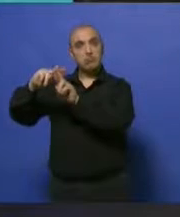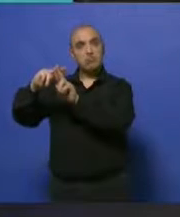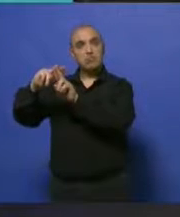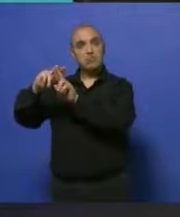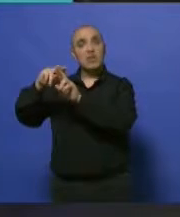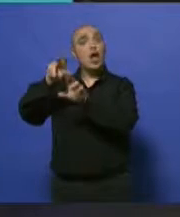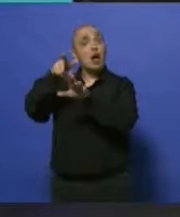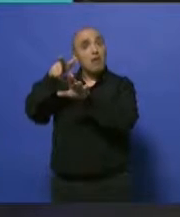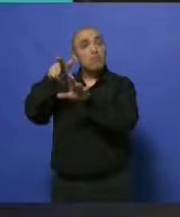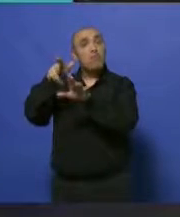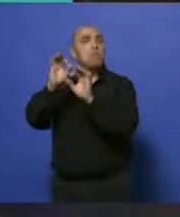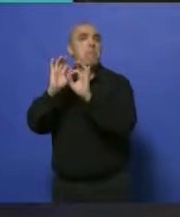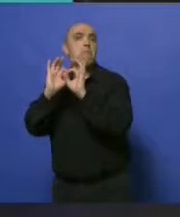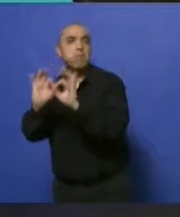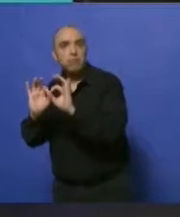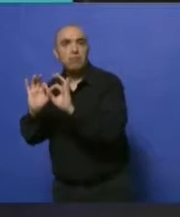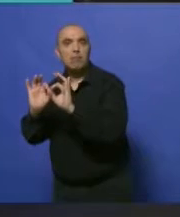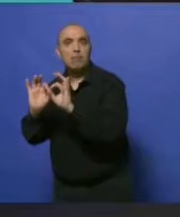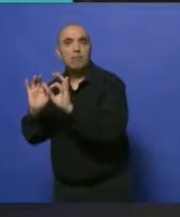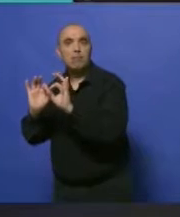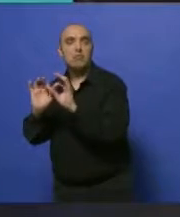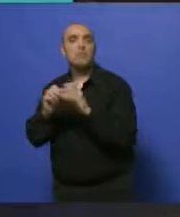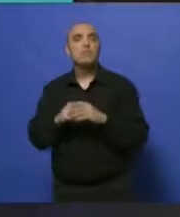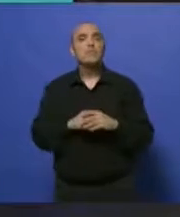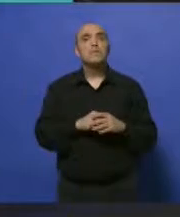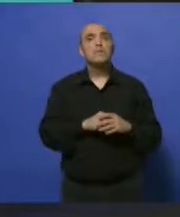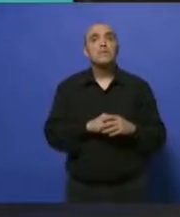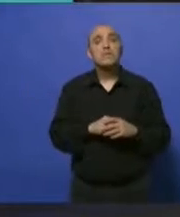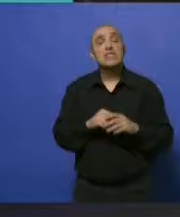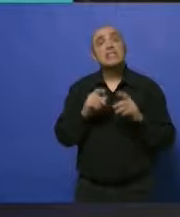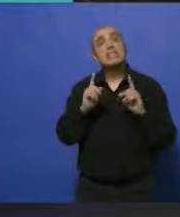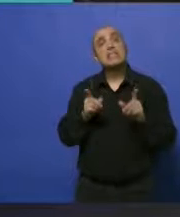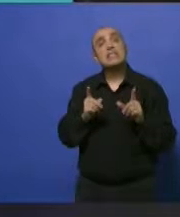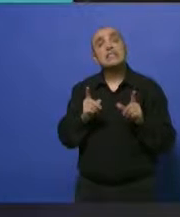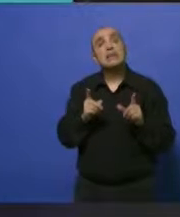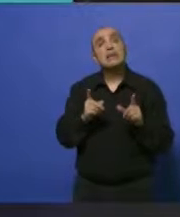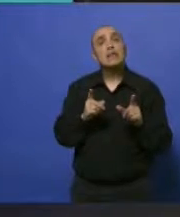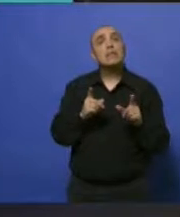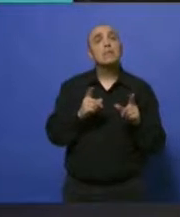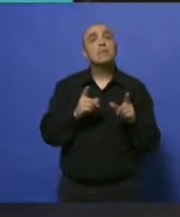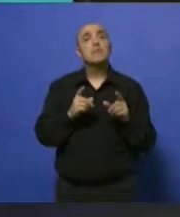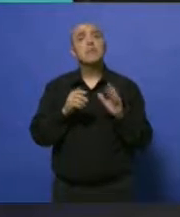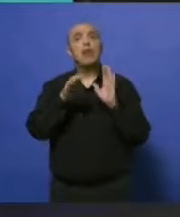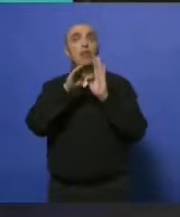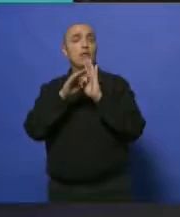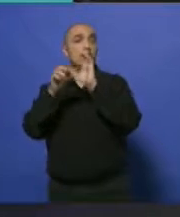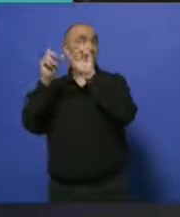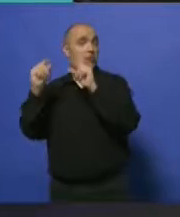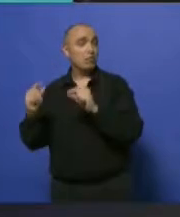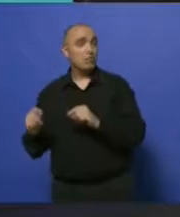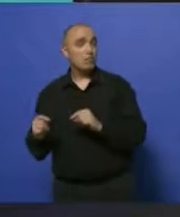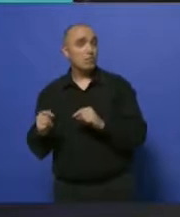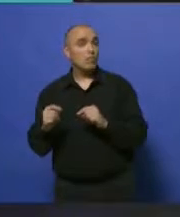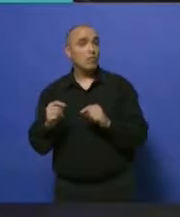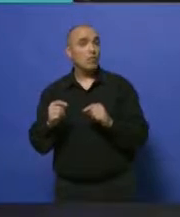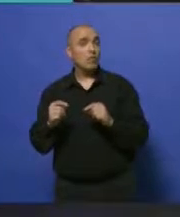ya queda la línea prepaga registrada. De la mano del registro también de líneas prepagas, ha quedado un nuevo trámite, una